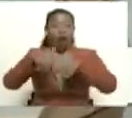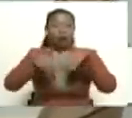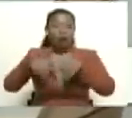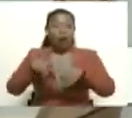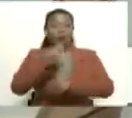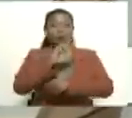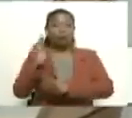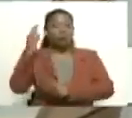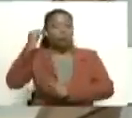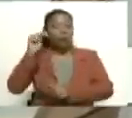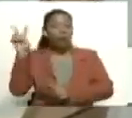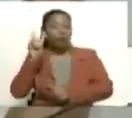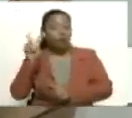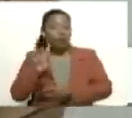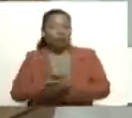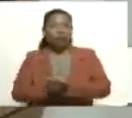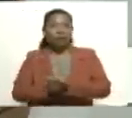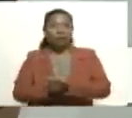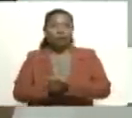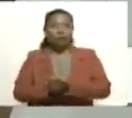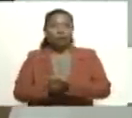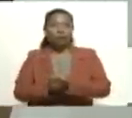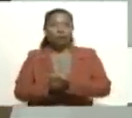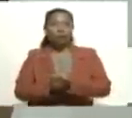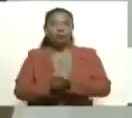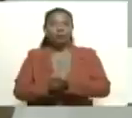República Bolivariana de Venezuela, Poder Público Autónomo.